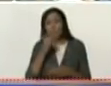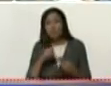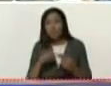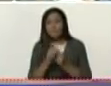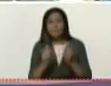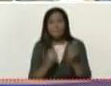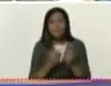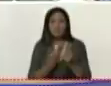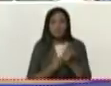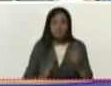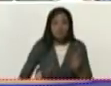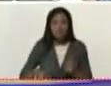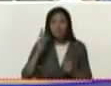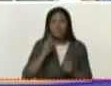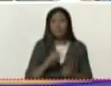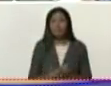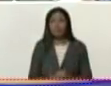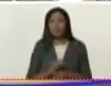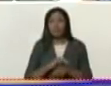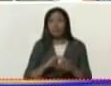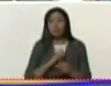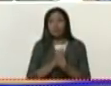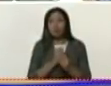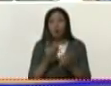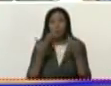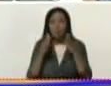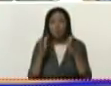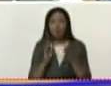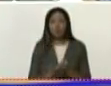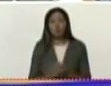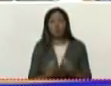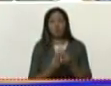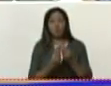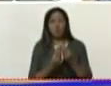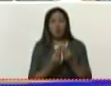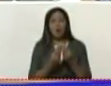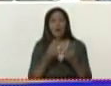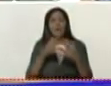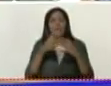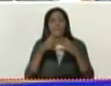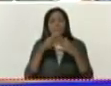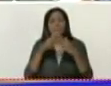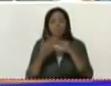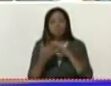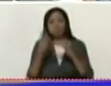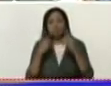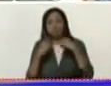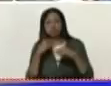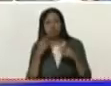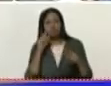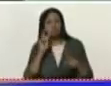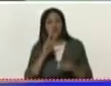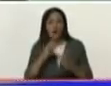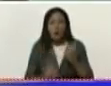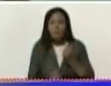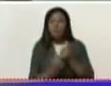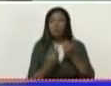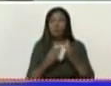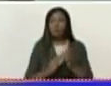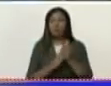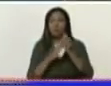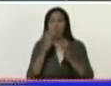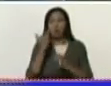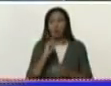vicepresidenta, ministro de Obras Públicas que está con Barrio No Barrio Tricolor, meterse a fondo, apoyar al nuevo liderazgo que está